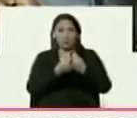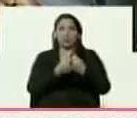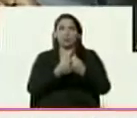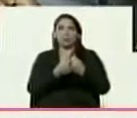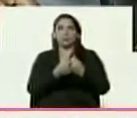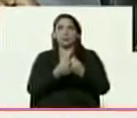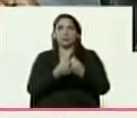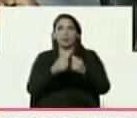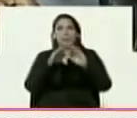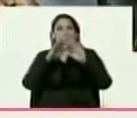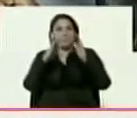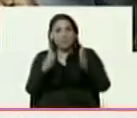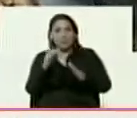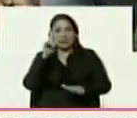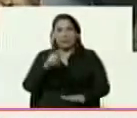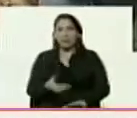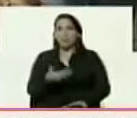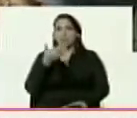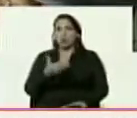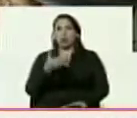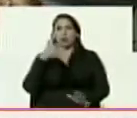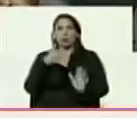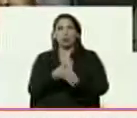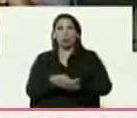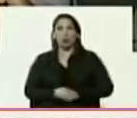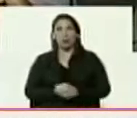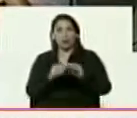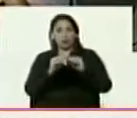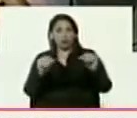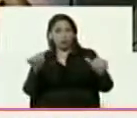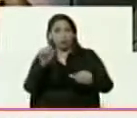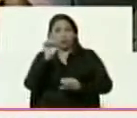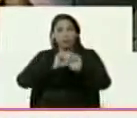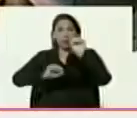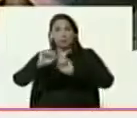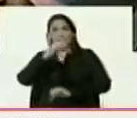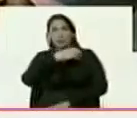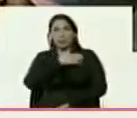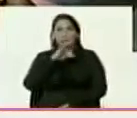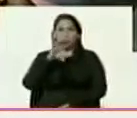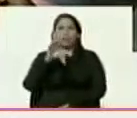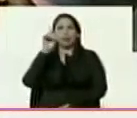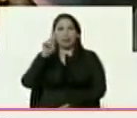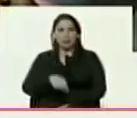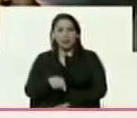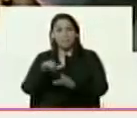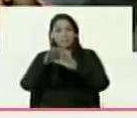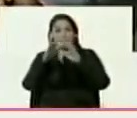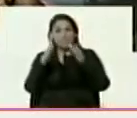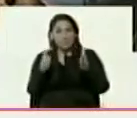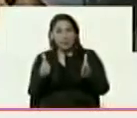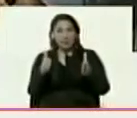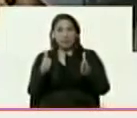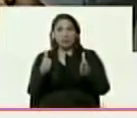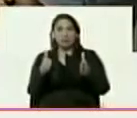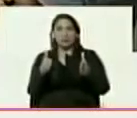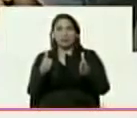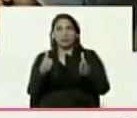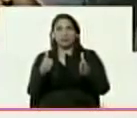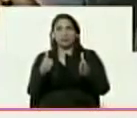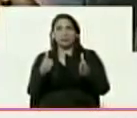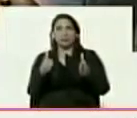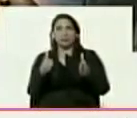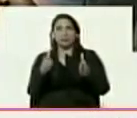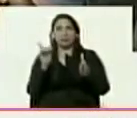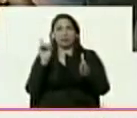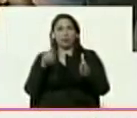una mesa también que es importante, que tiene que ver con el territorio, en fin, la mesa que es una de las